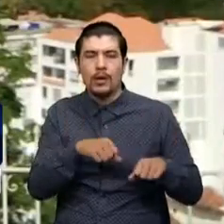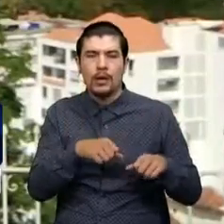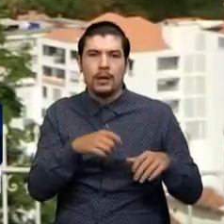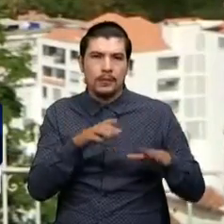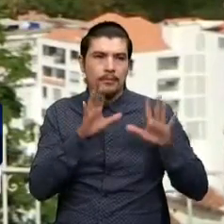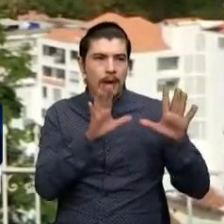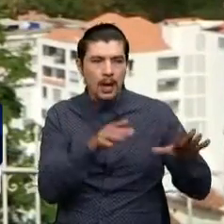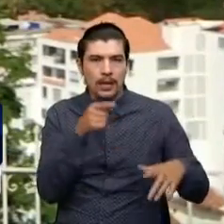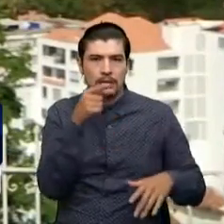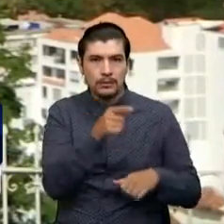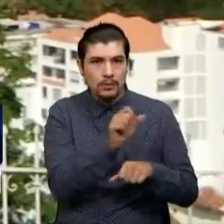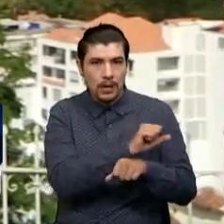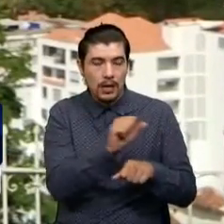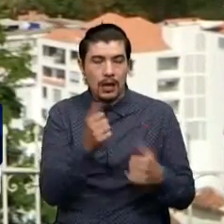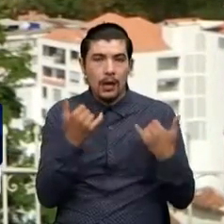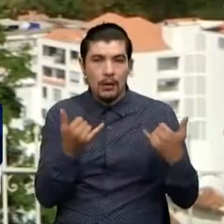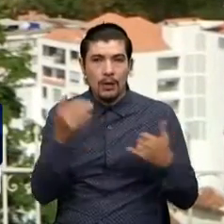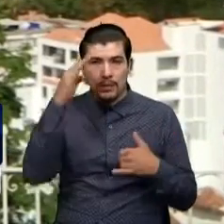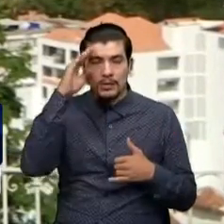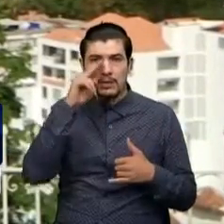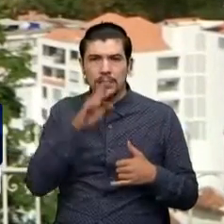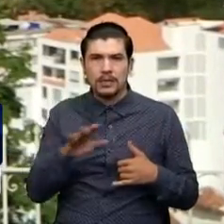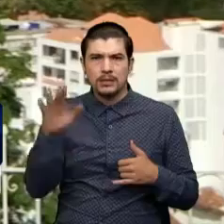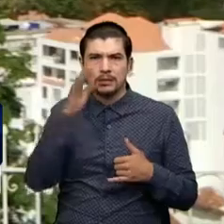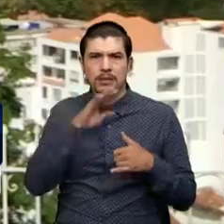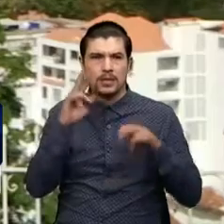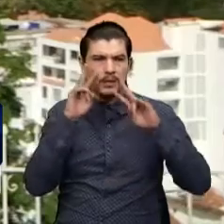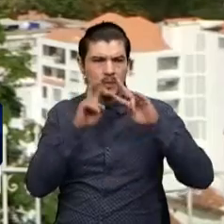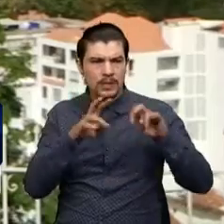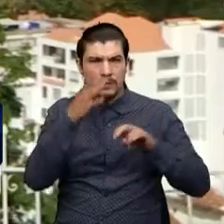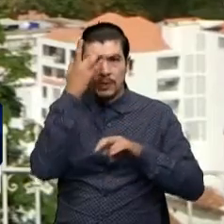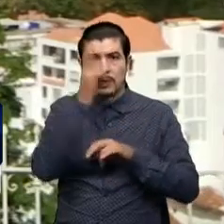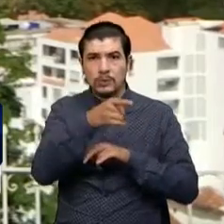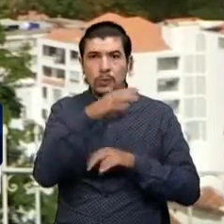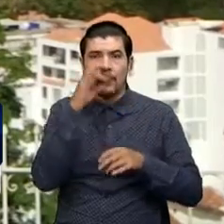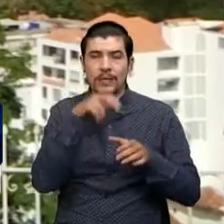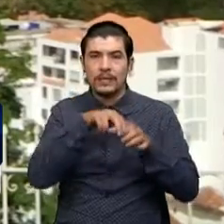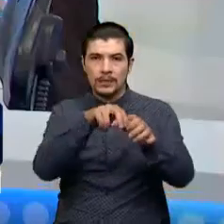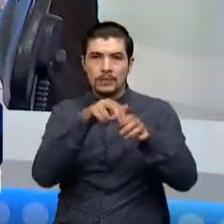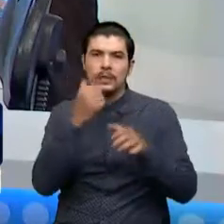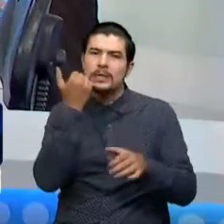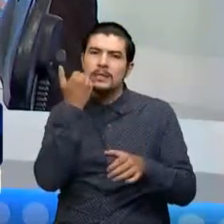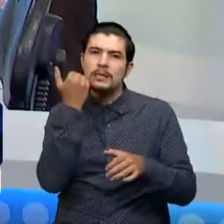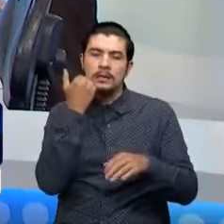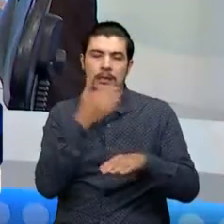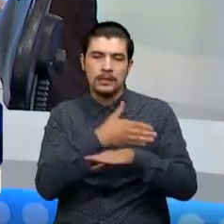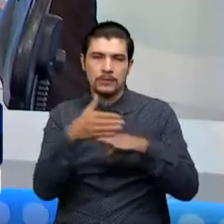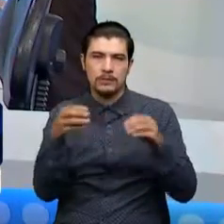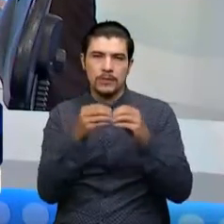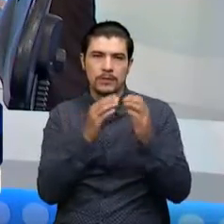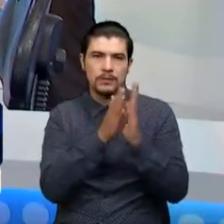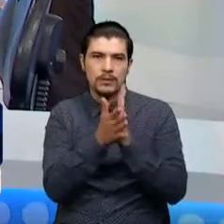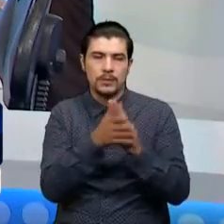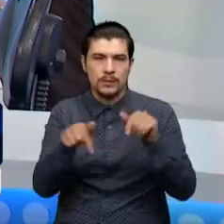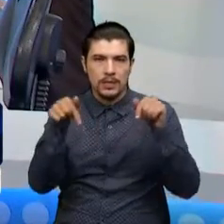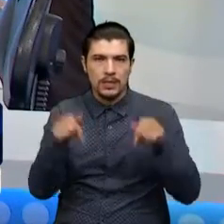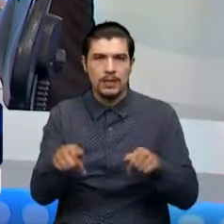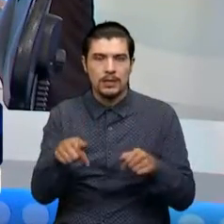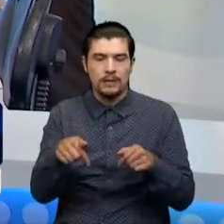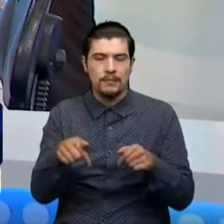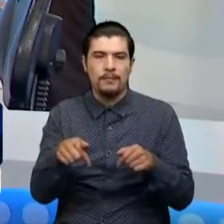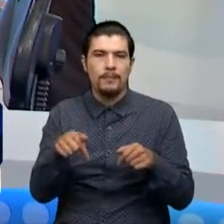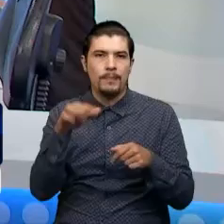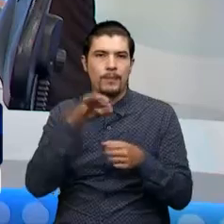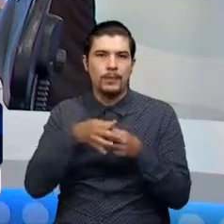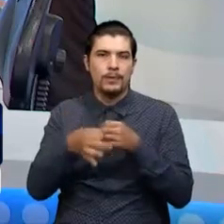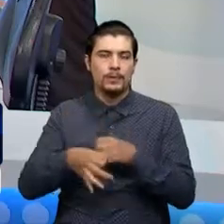que investigan a qué se debió este tipo de situaciones. Estas han sido las noticias más relevantes que se han generado durante las últimas horas en el municipio de Ocaña.